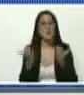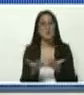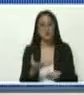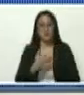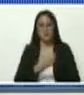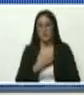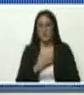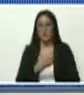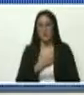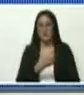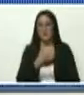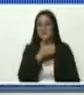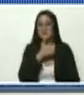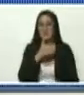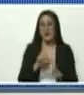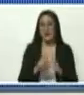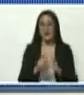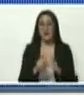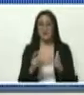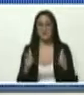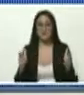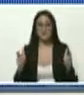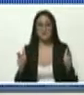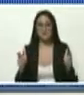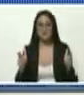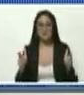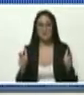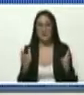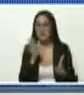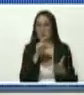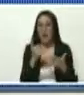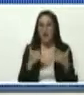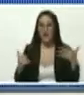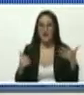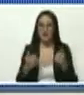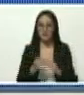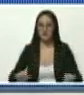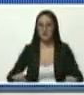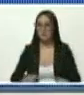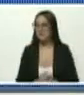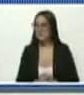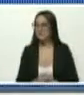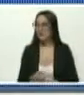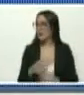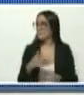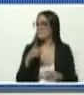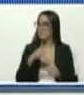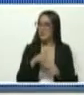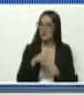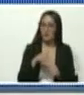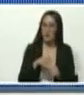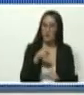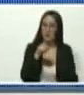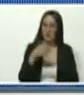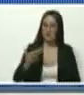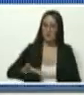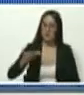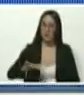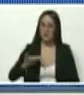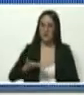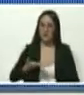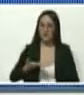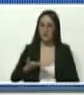puede sostener su crecimiento sin la energía. El petróleo desempeña un papel clave en esta